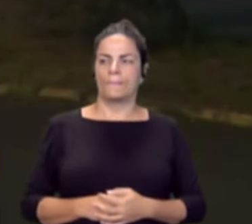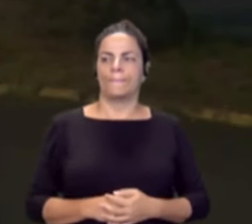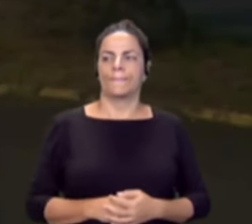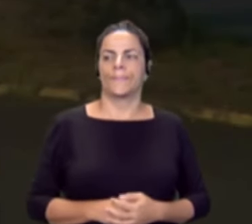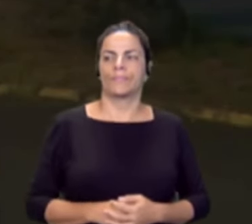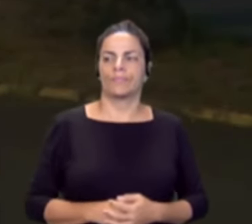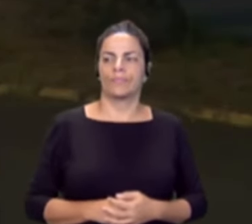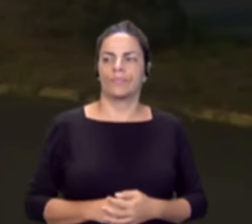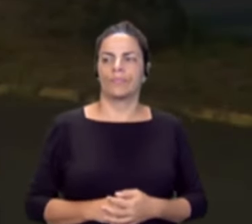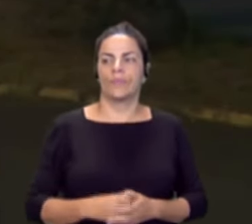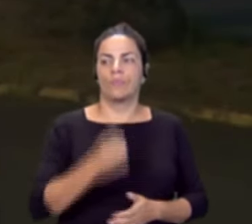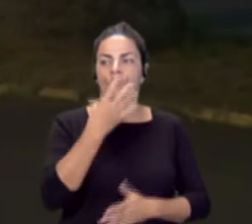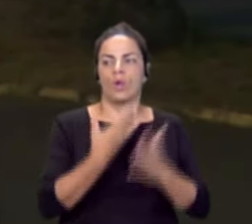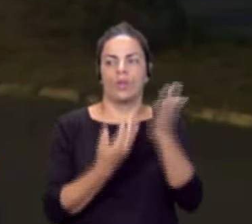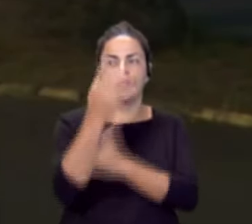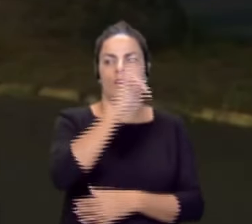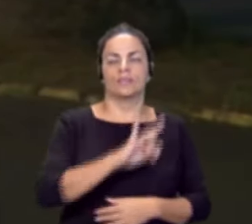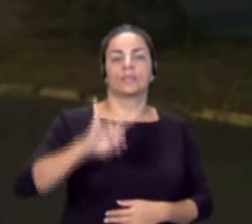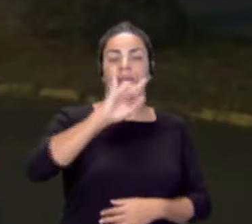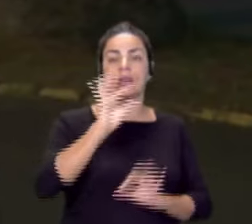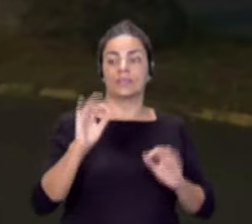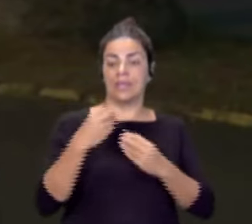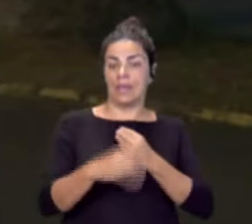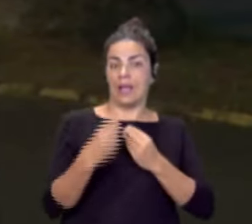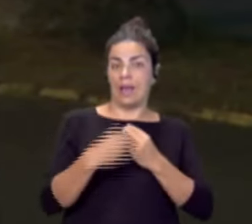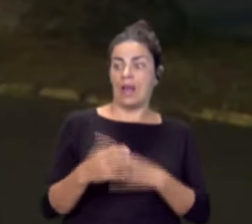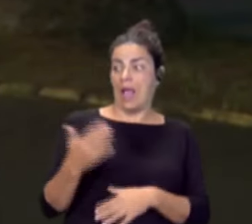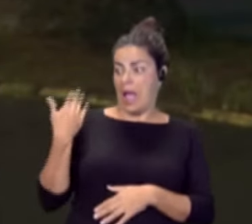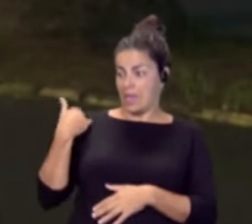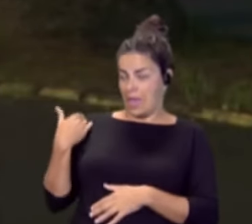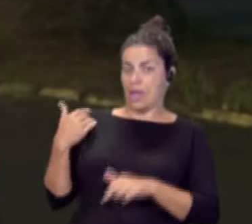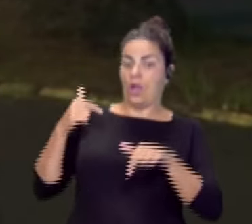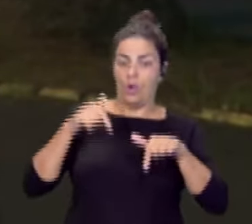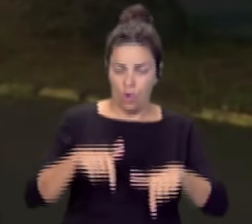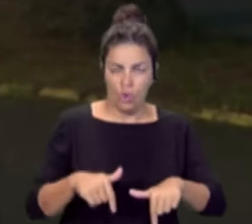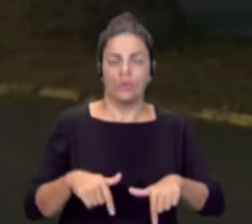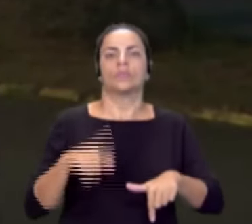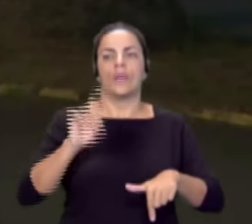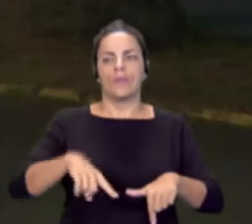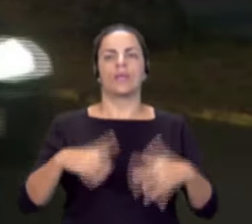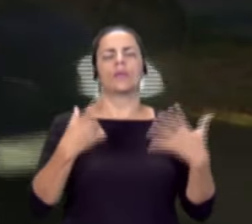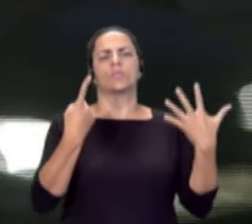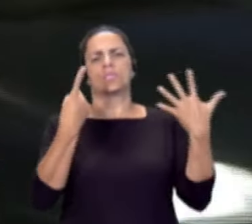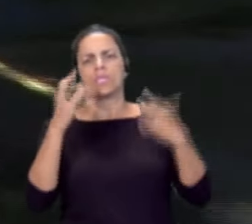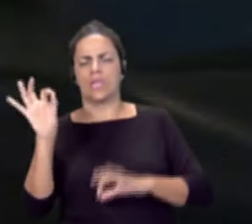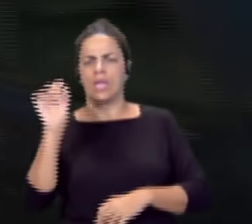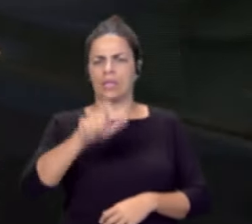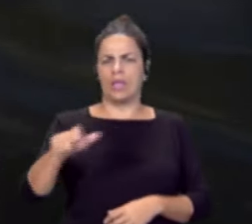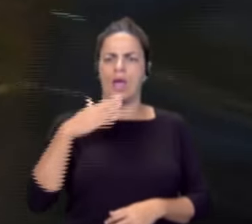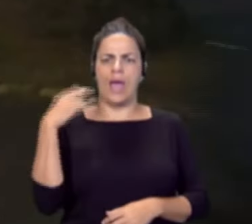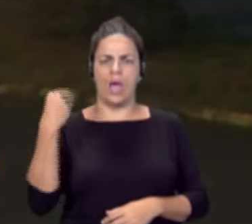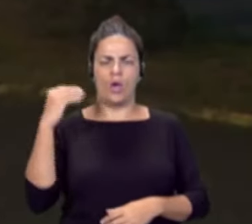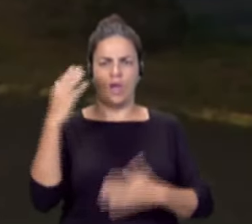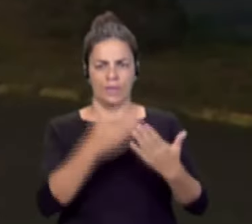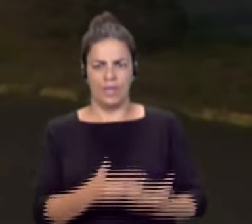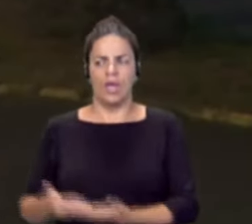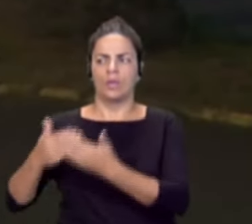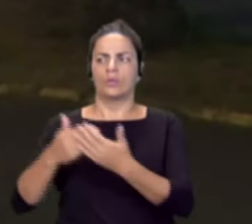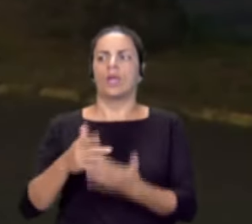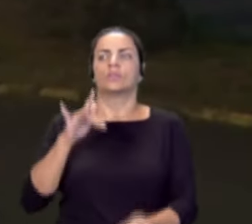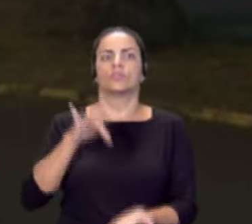Buenos días, Canarias. En Gran Canaria, desde ayer y durante el día de hoy, unos 60 jóvenes estudiantes se enfrentan a